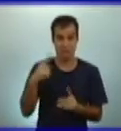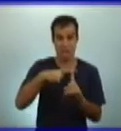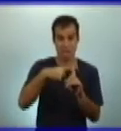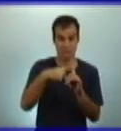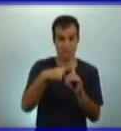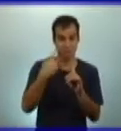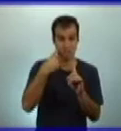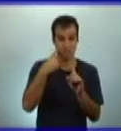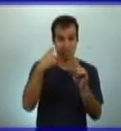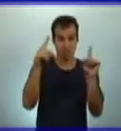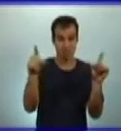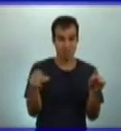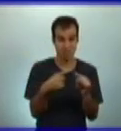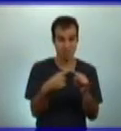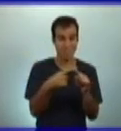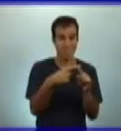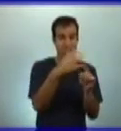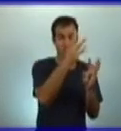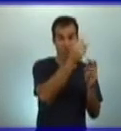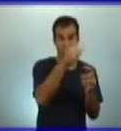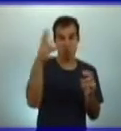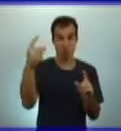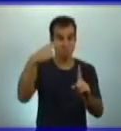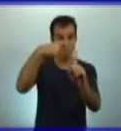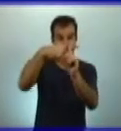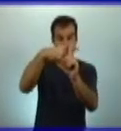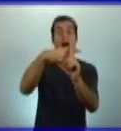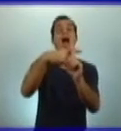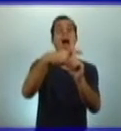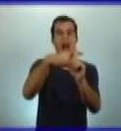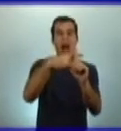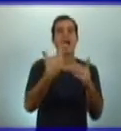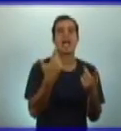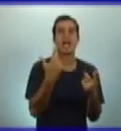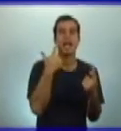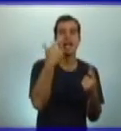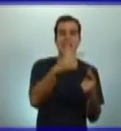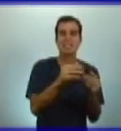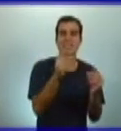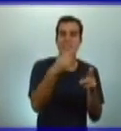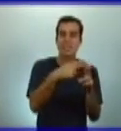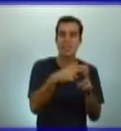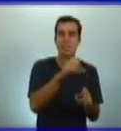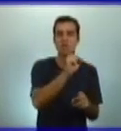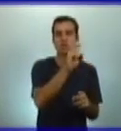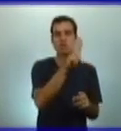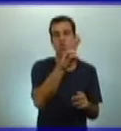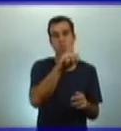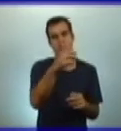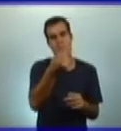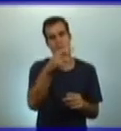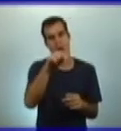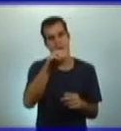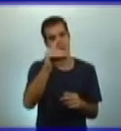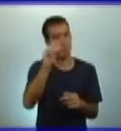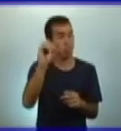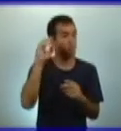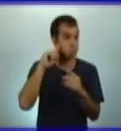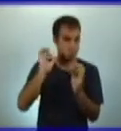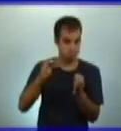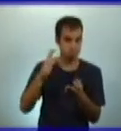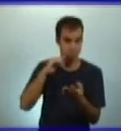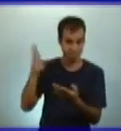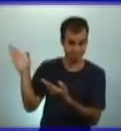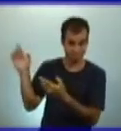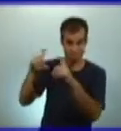que adicionamos los llamamos sumando. Y el resultado que se obtiene le llamamos suma. Muy